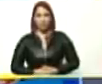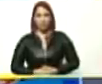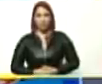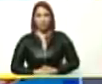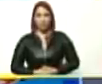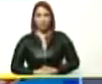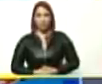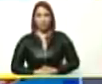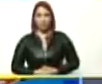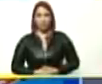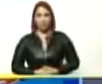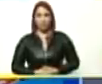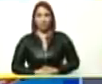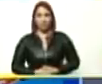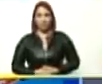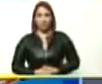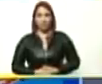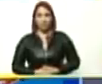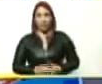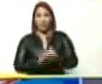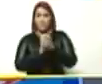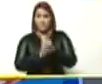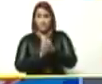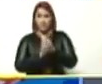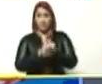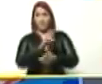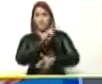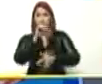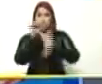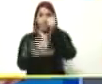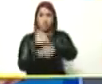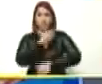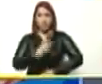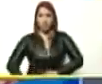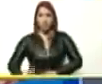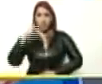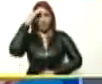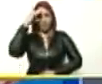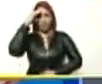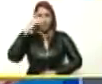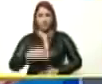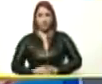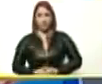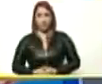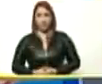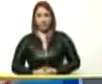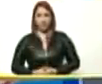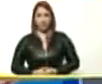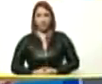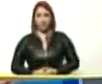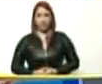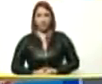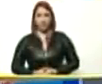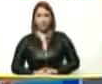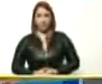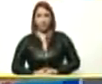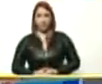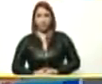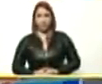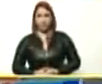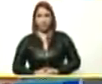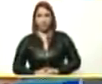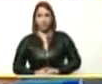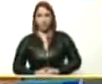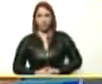compañera vicepresidenta ejecutiva Delsi Rodríguez Gómez, compañero Jorge,